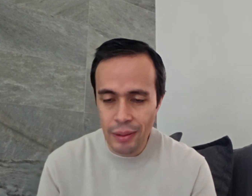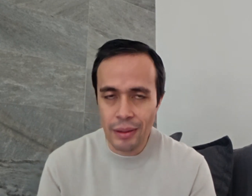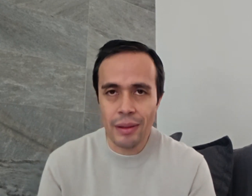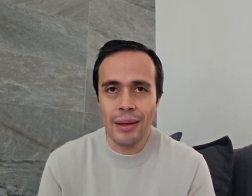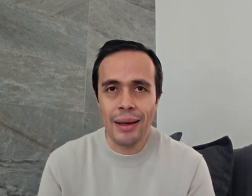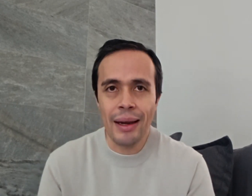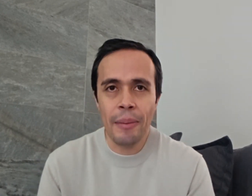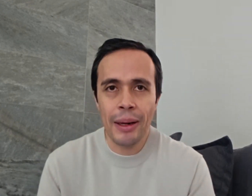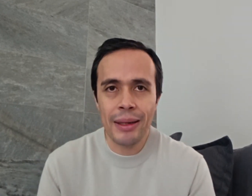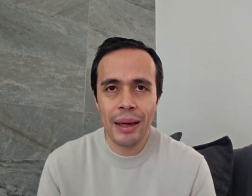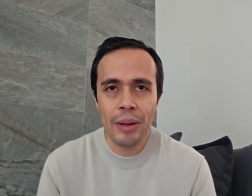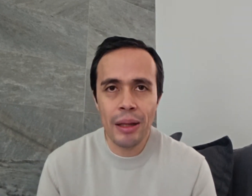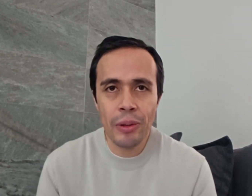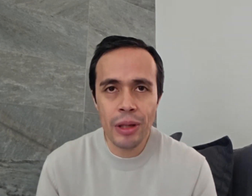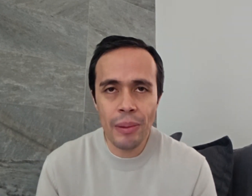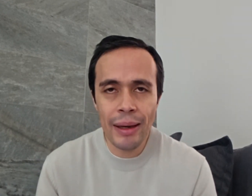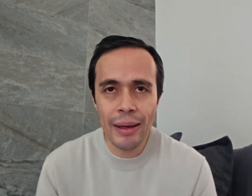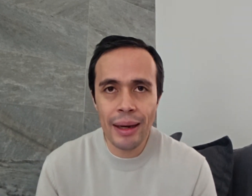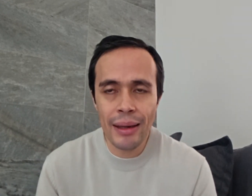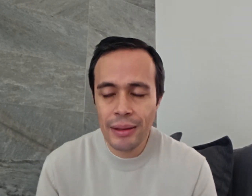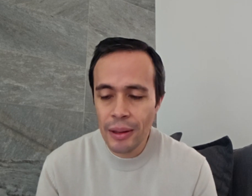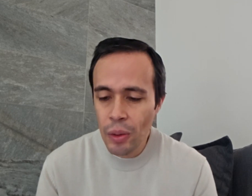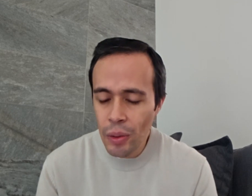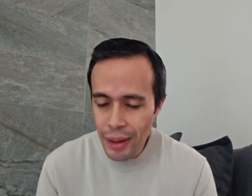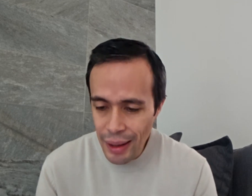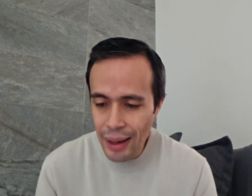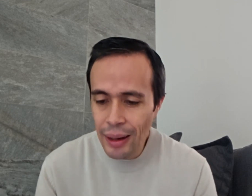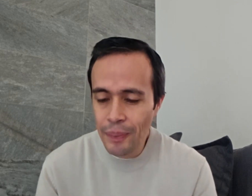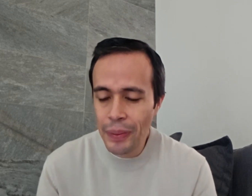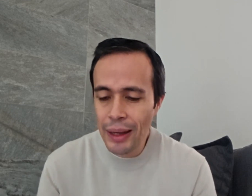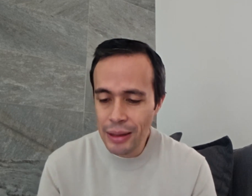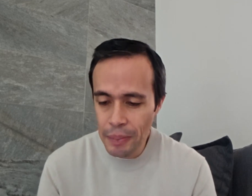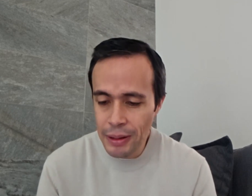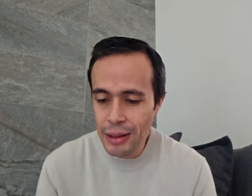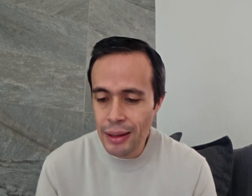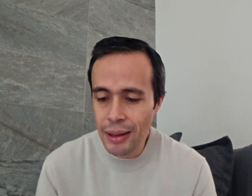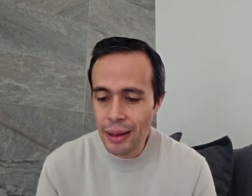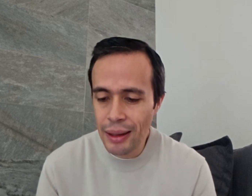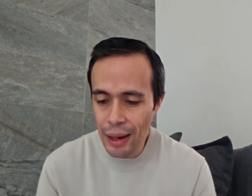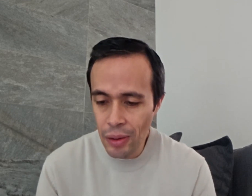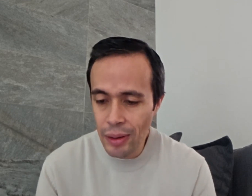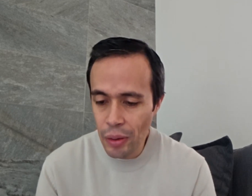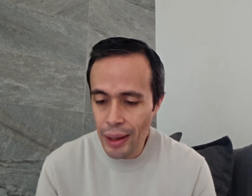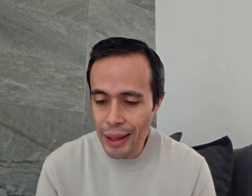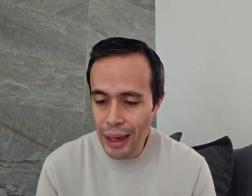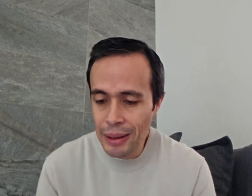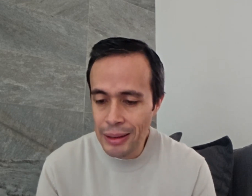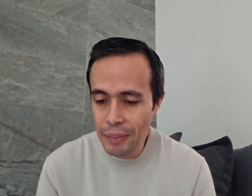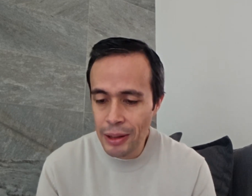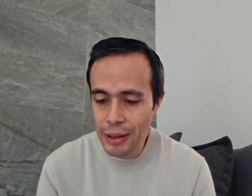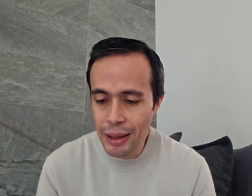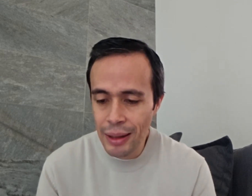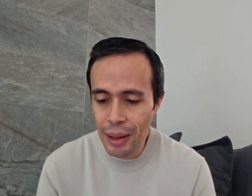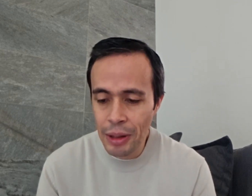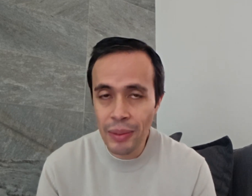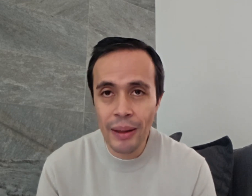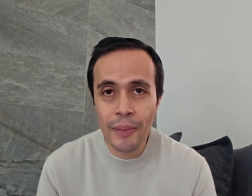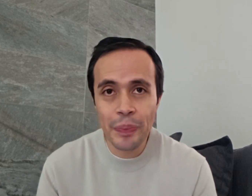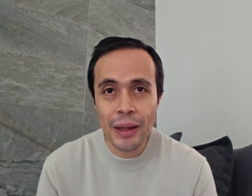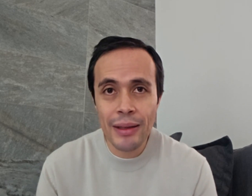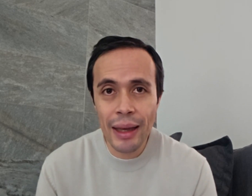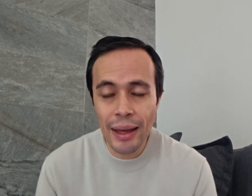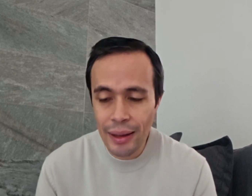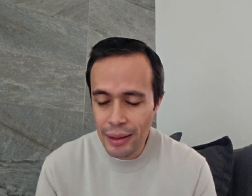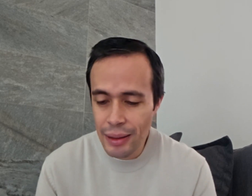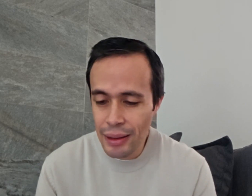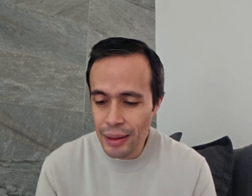pues era prácticamente imposible que llegara un indígena a ser presidente de la Corte. Hugo Aguilar va a ser presidente de la misma